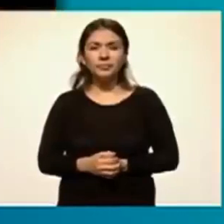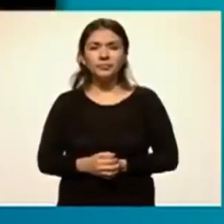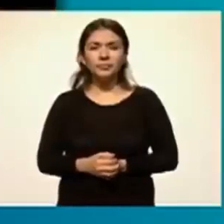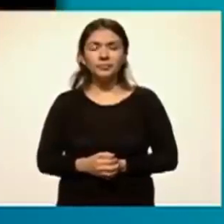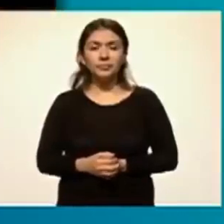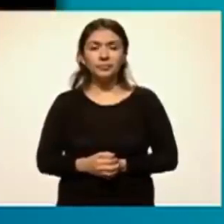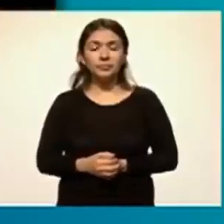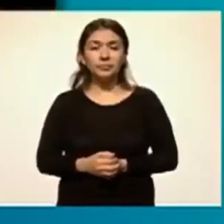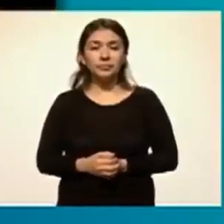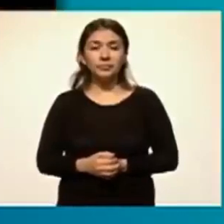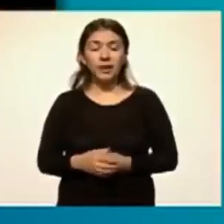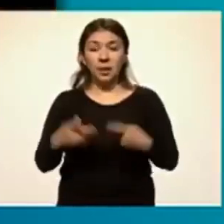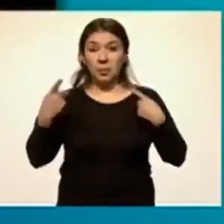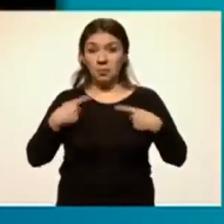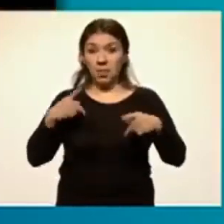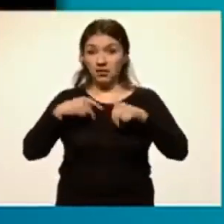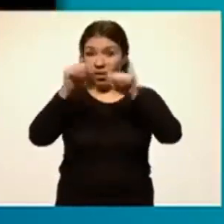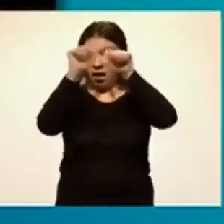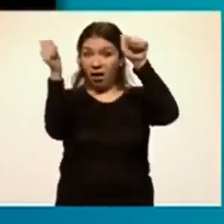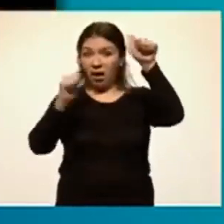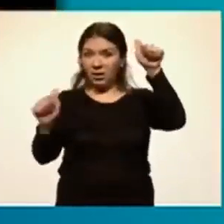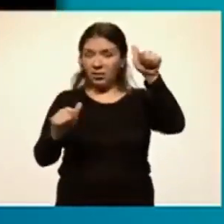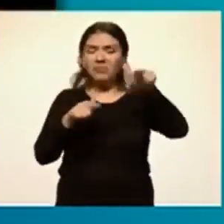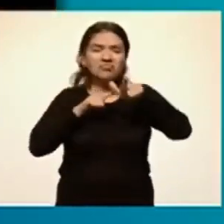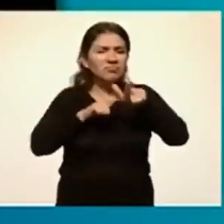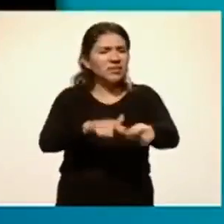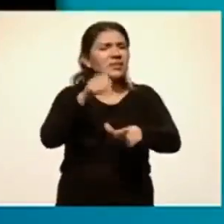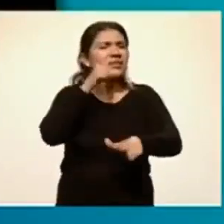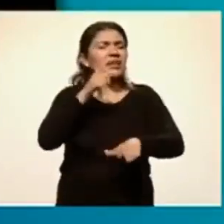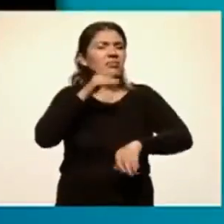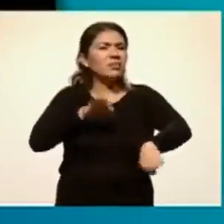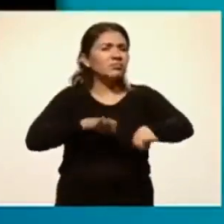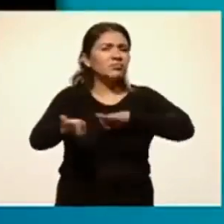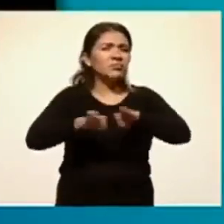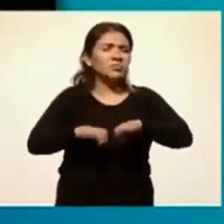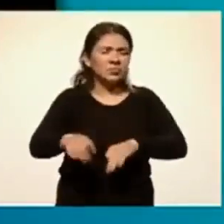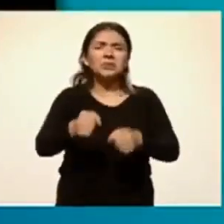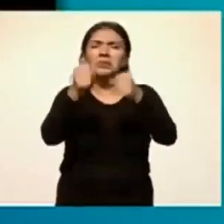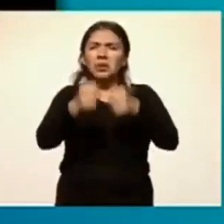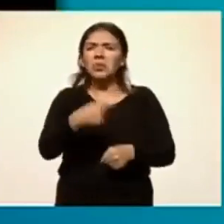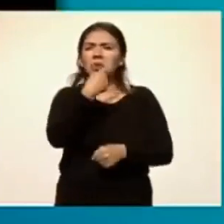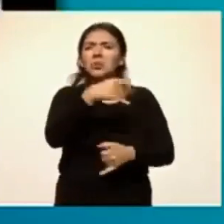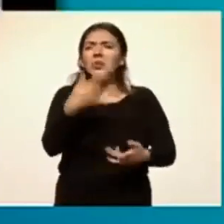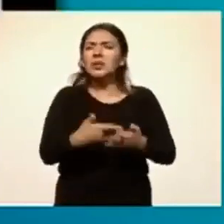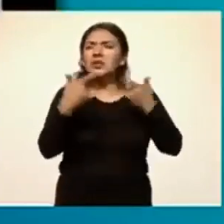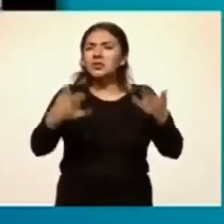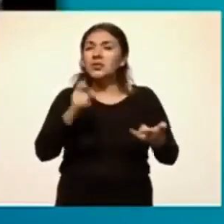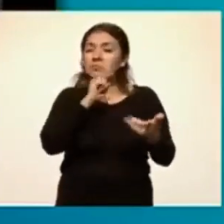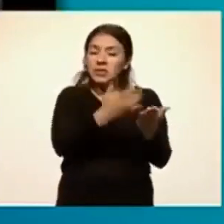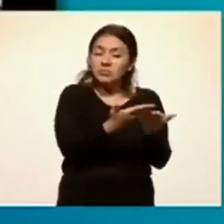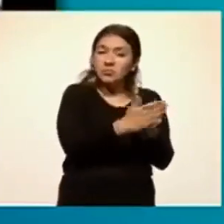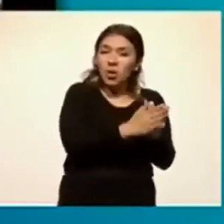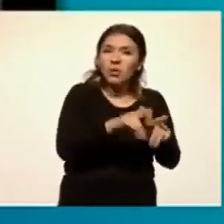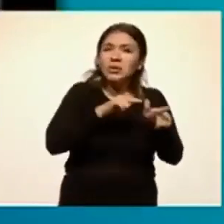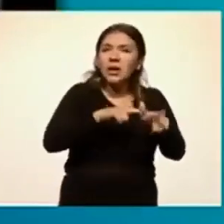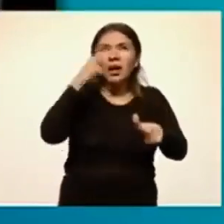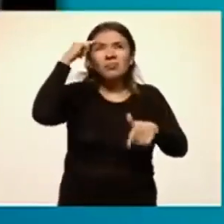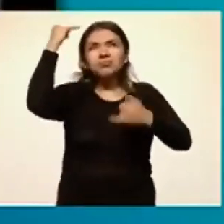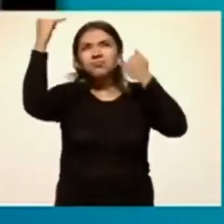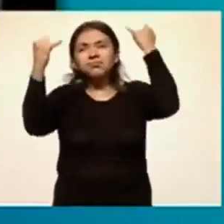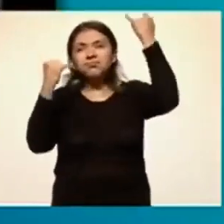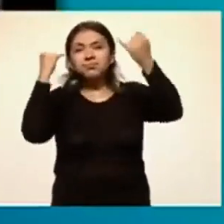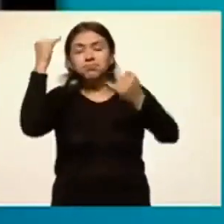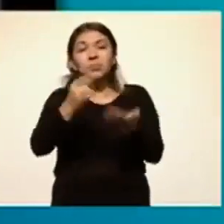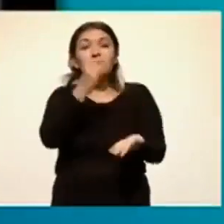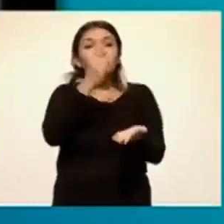Los artistas nunca dejan de trabajar. Seguramente las historias de Rulfo siguen navegando en su cabeza y solamente él pudo saber